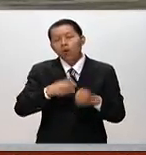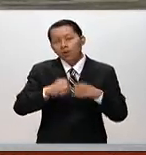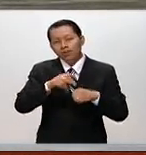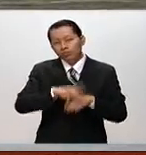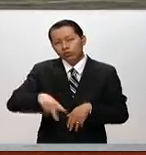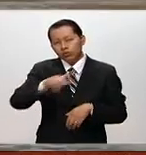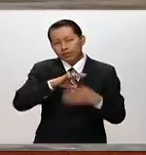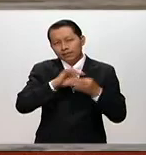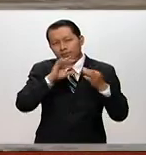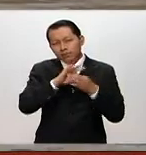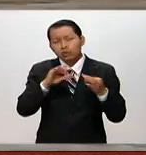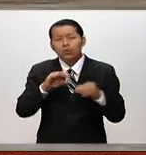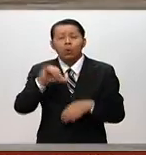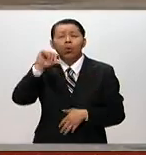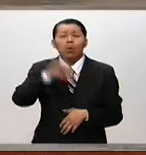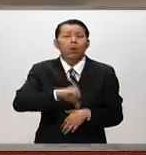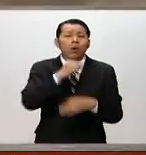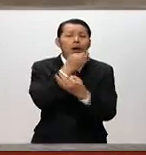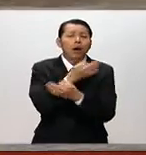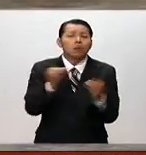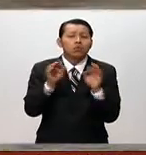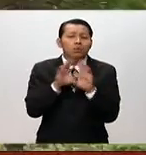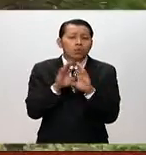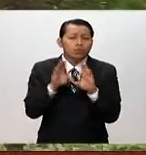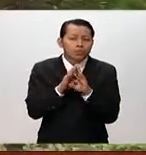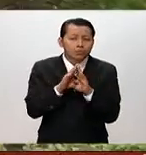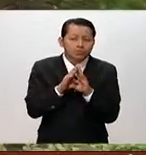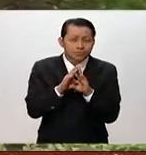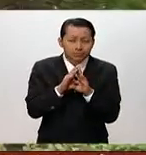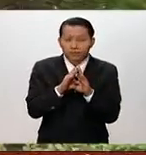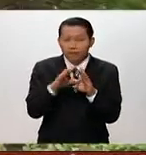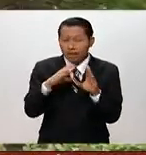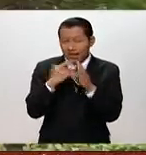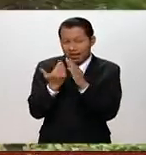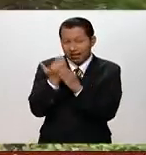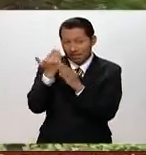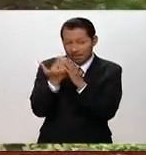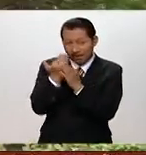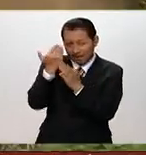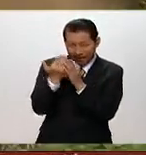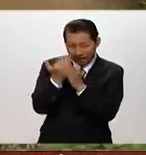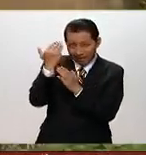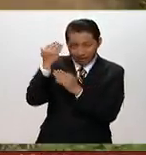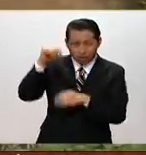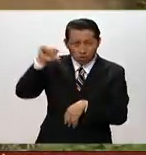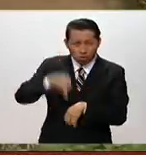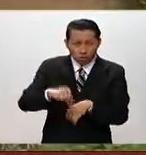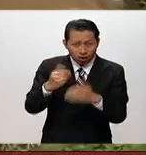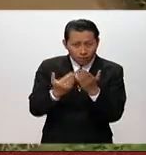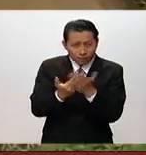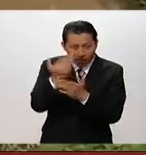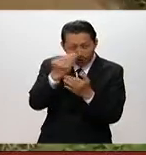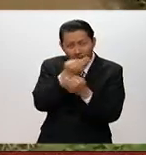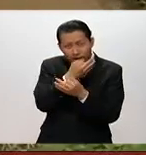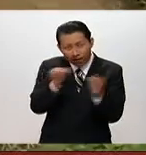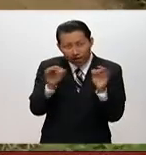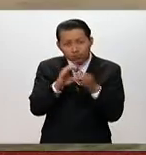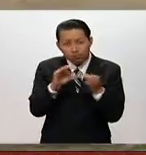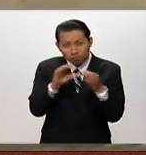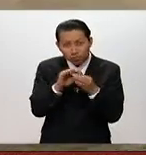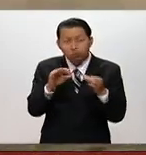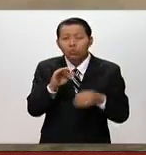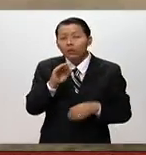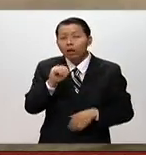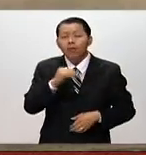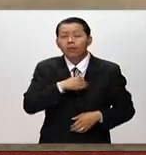ya anunciando hoy prácticamente en la mañana o madrugada de hoy afectaciones en 49